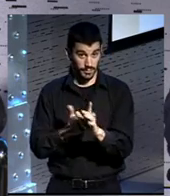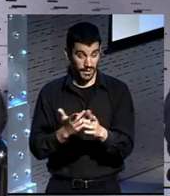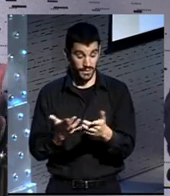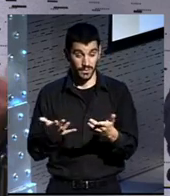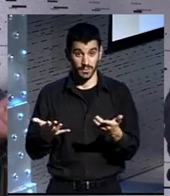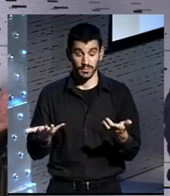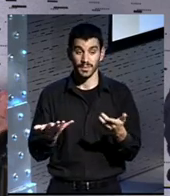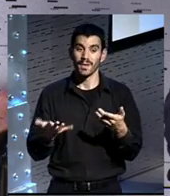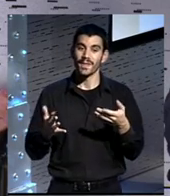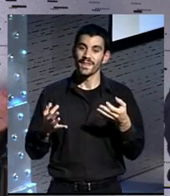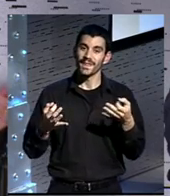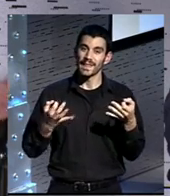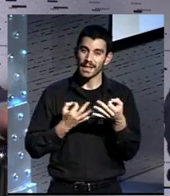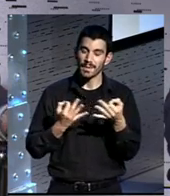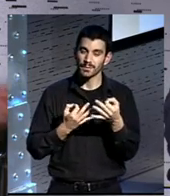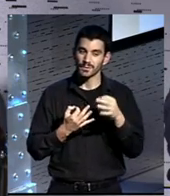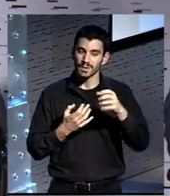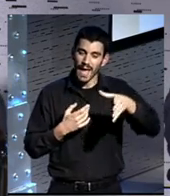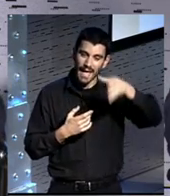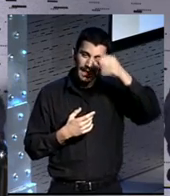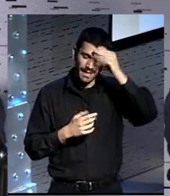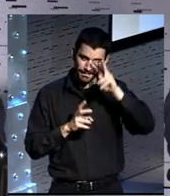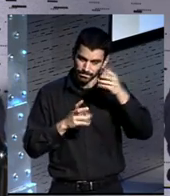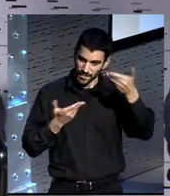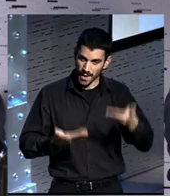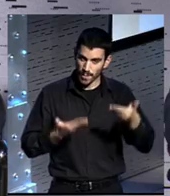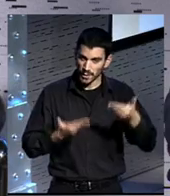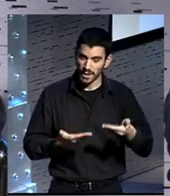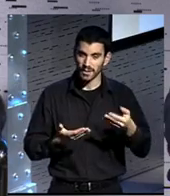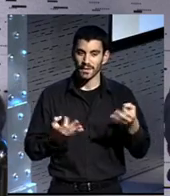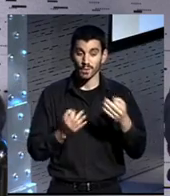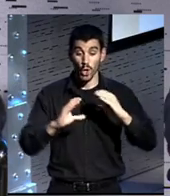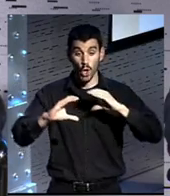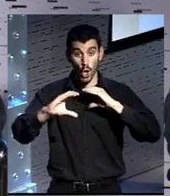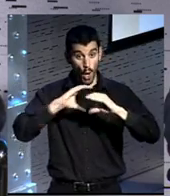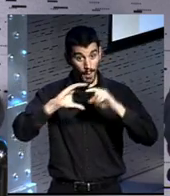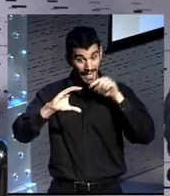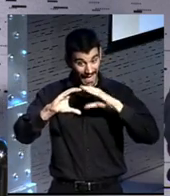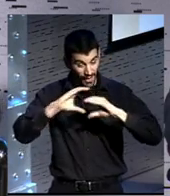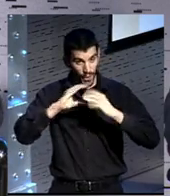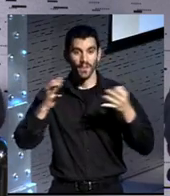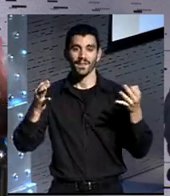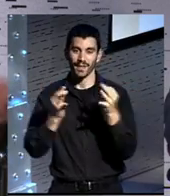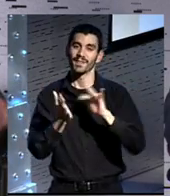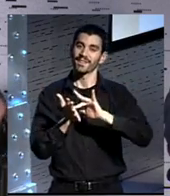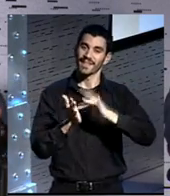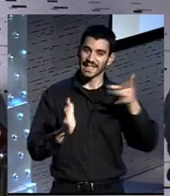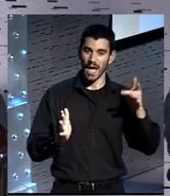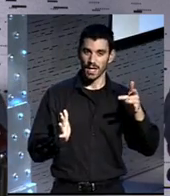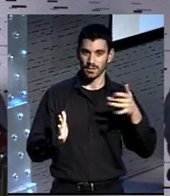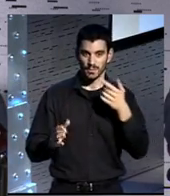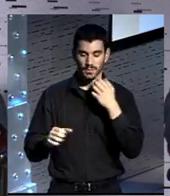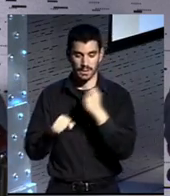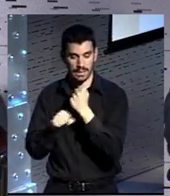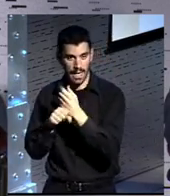es esa digitalización de la comunicación, ¿no? Que hemos estado hablando a lo largo de hoy bastante, de cómo la gente, los empleados, los clientes